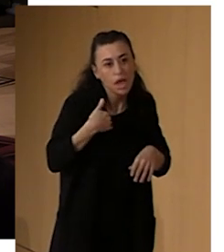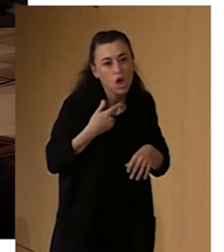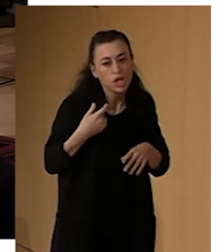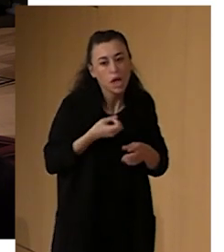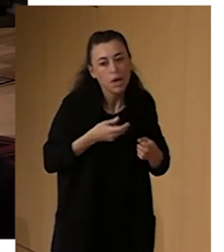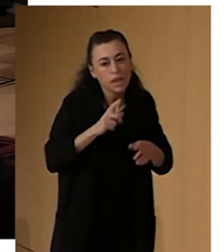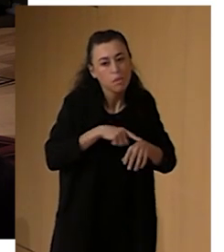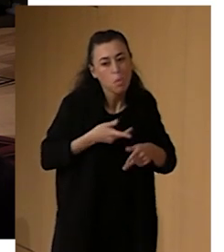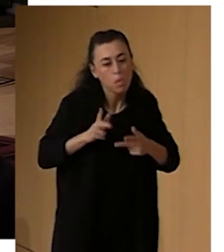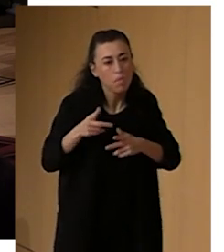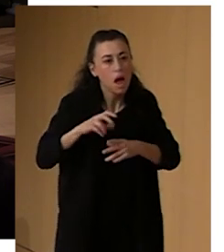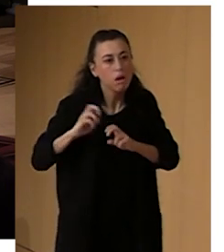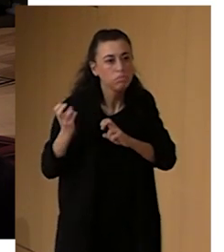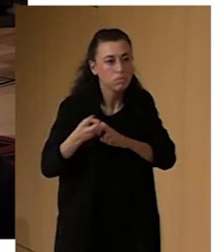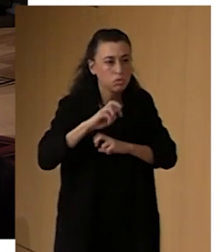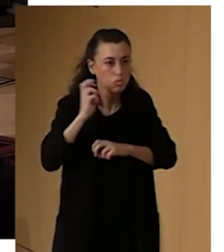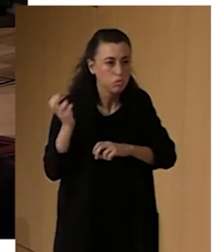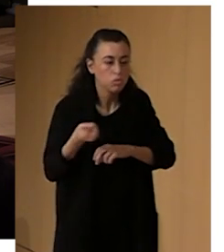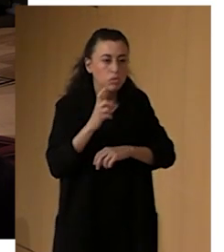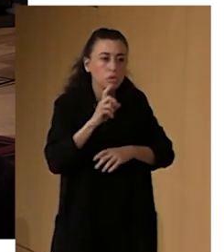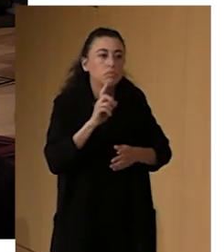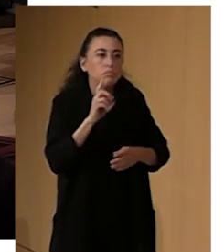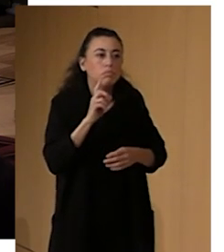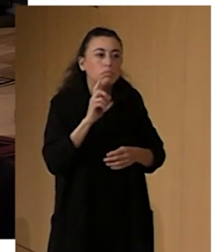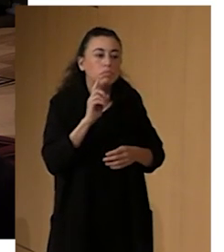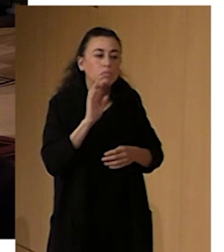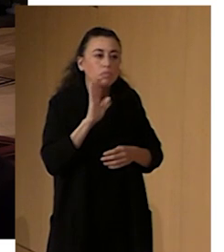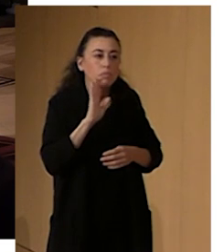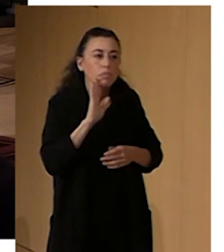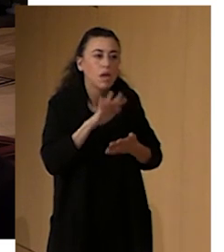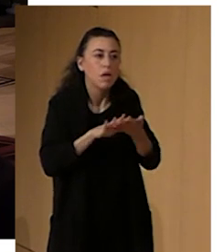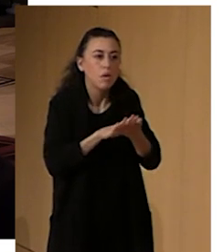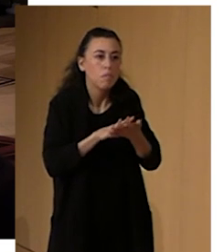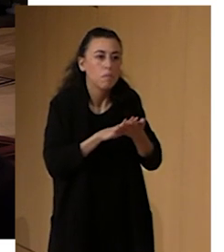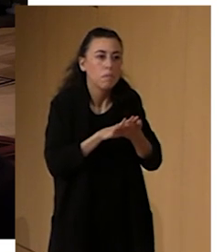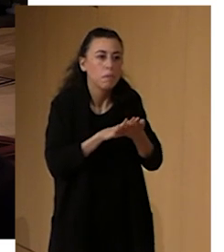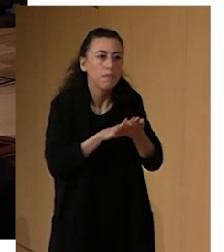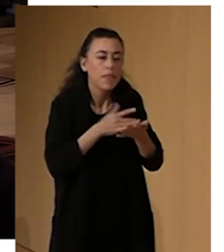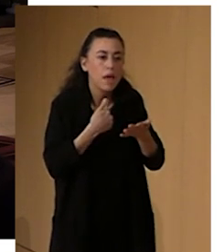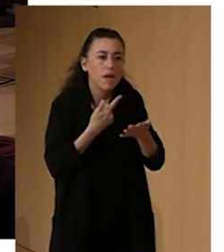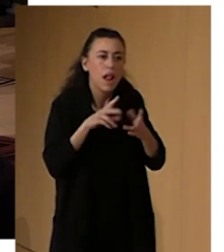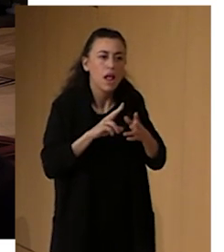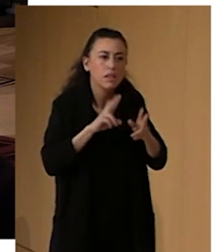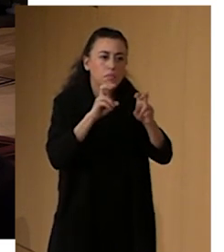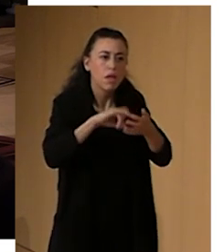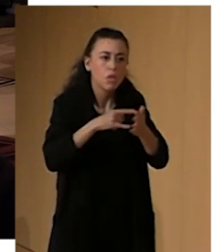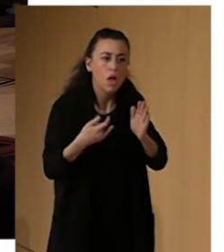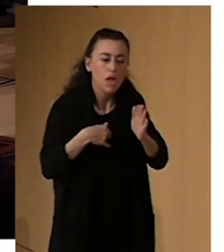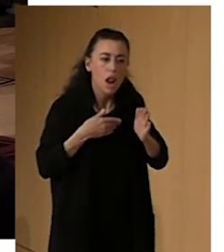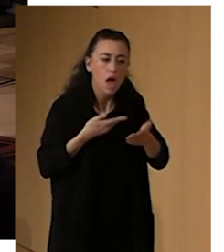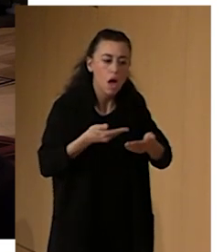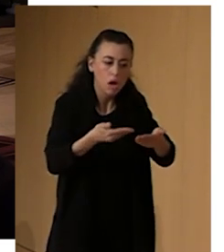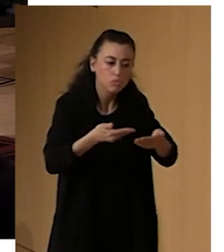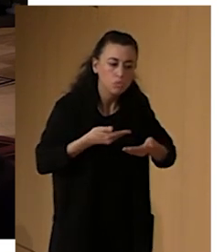tres pinceladas no de cómo usamos la tecnología para que sea una ayuda y no una barrera no y con un ejemplo de una exposición que diseñamos